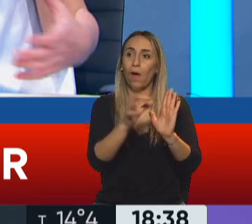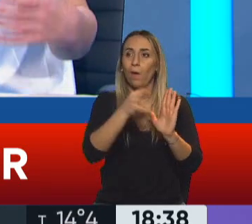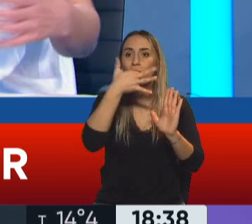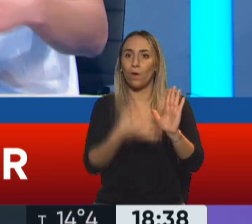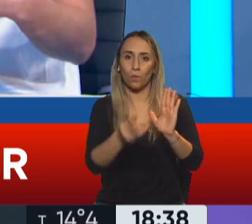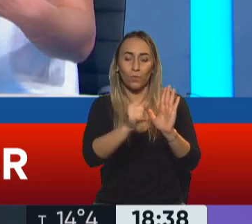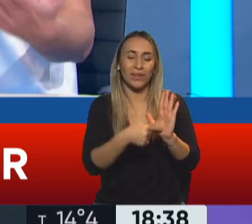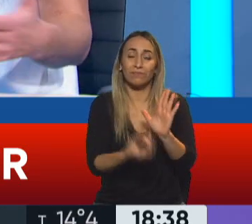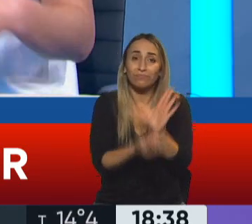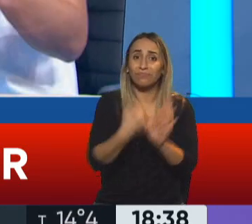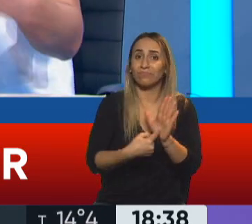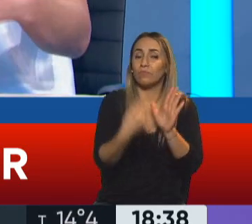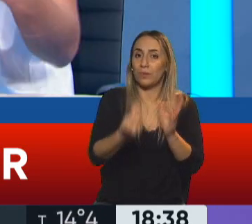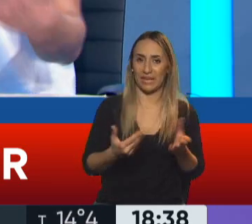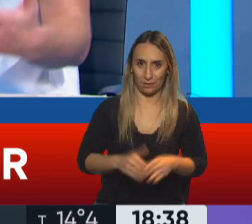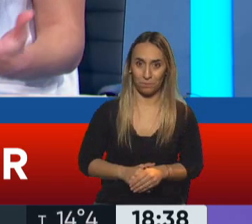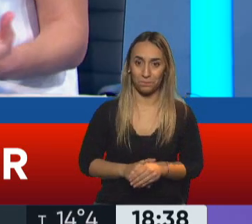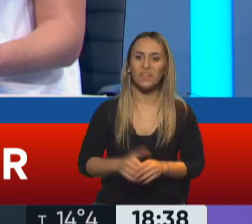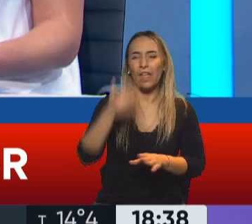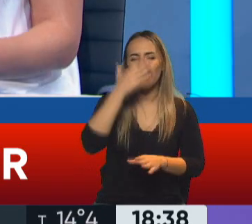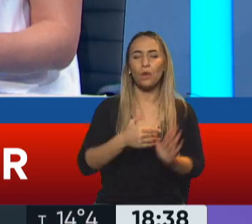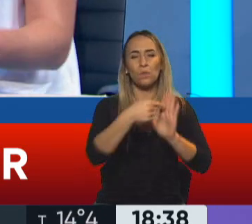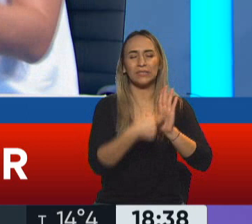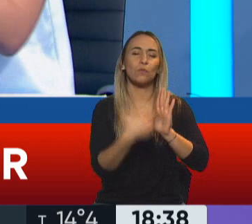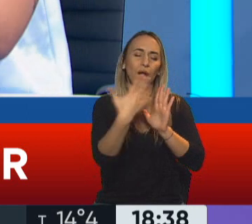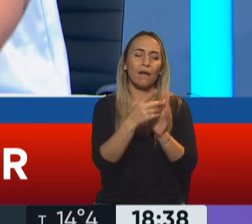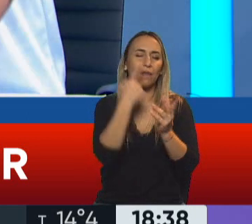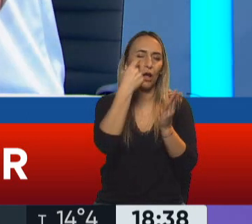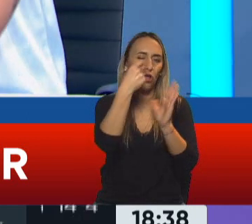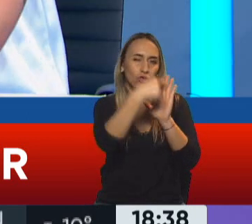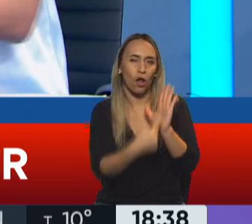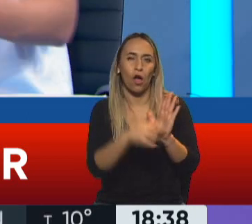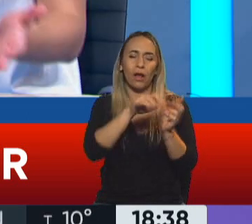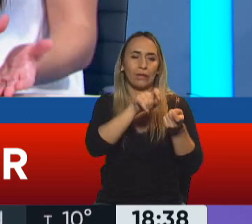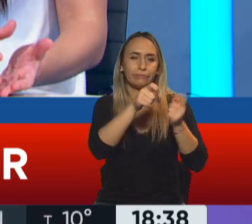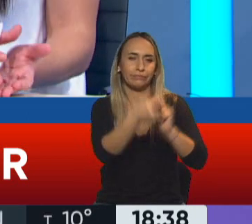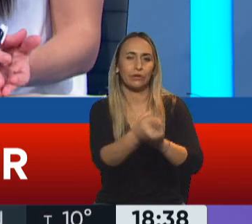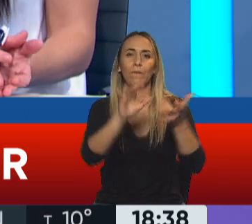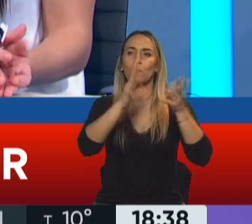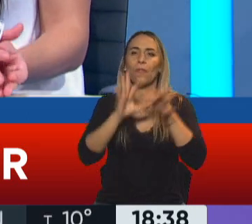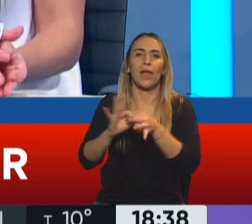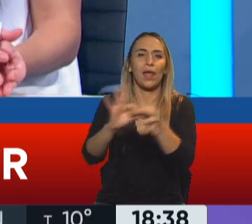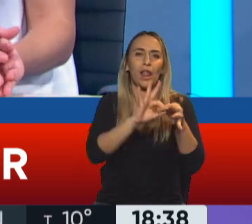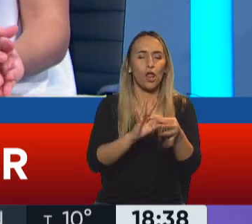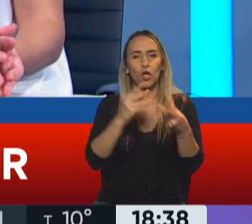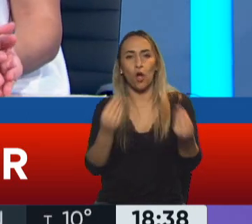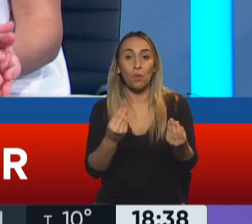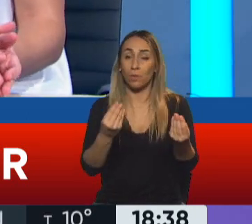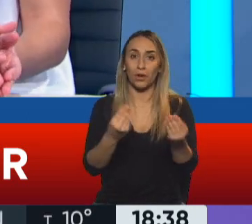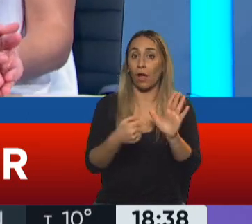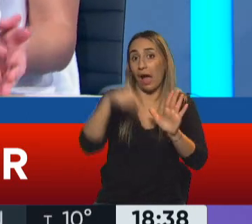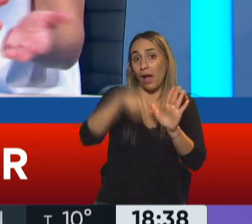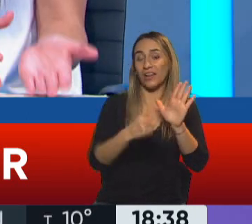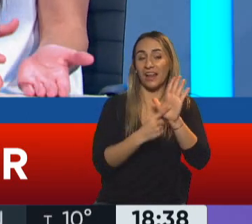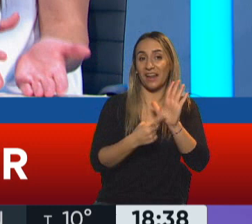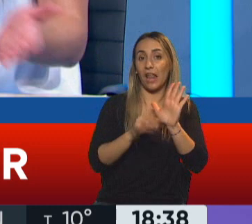puede revisar y se puede ir hacia otros modelos de integración. No es que esto sea fijo y sea absoluto, pero es las reglas que rigen actualmente